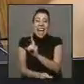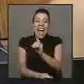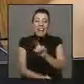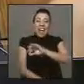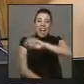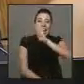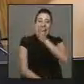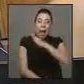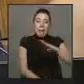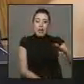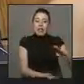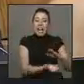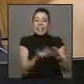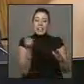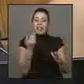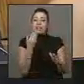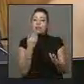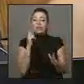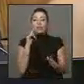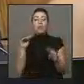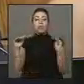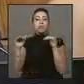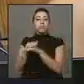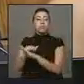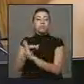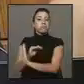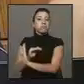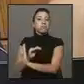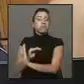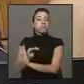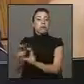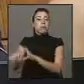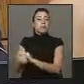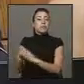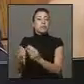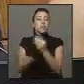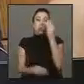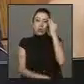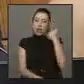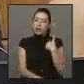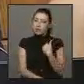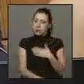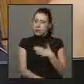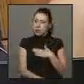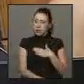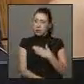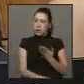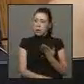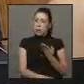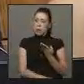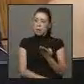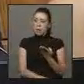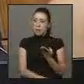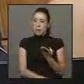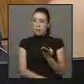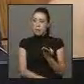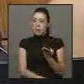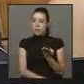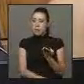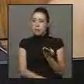camioneta incautada, que además estuvo retenida por varios días. Yo quiero, señor Presidente, pedirle que